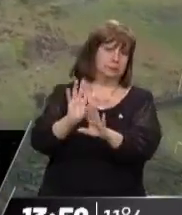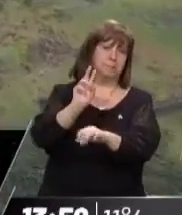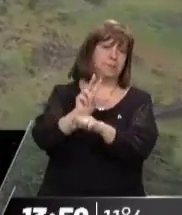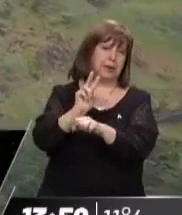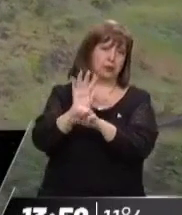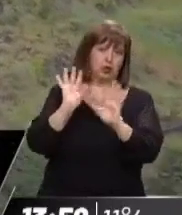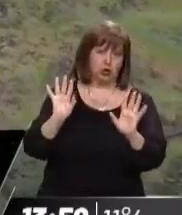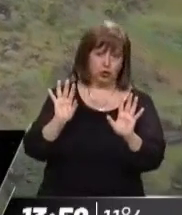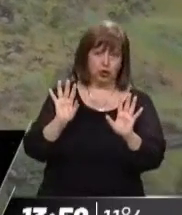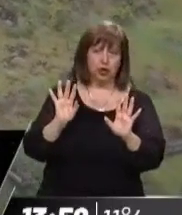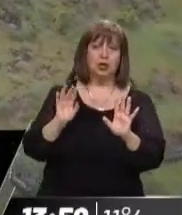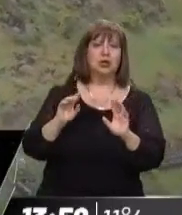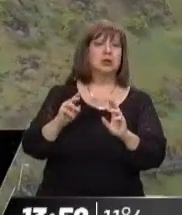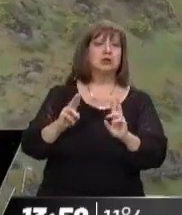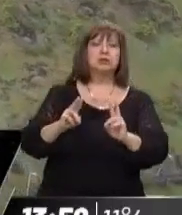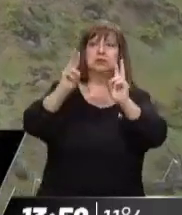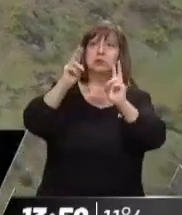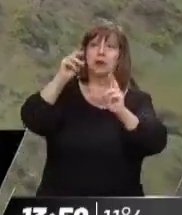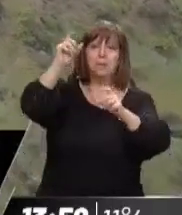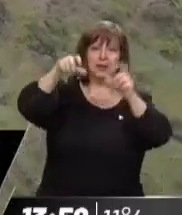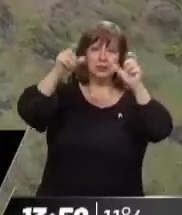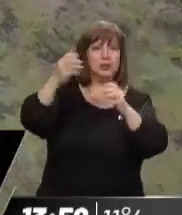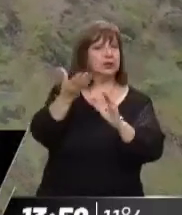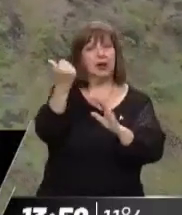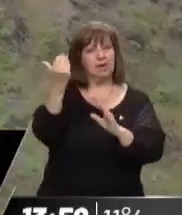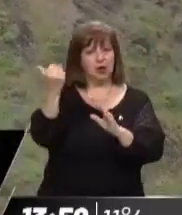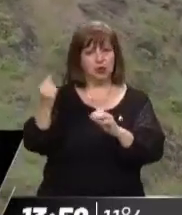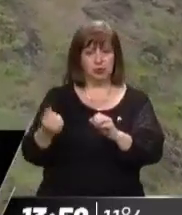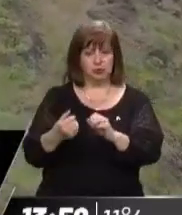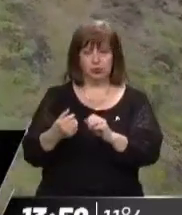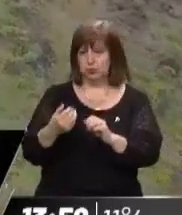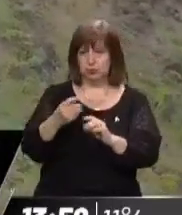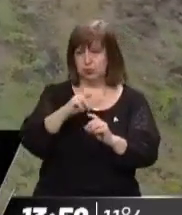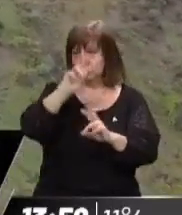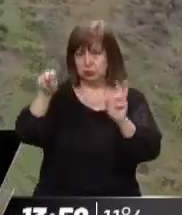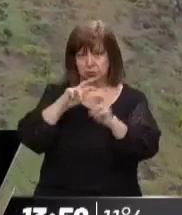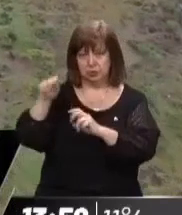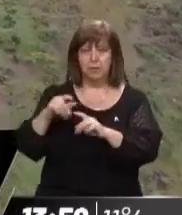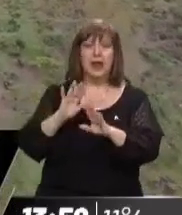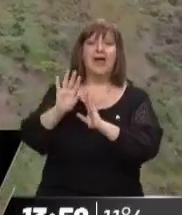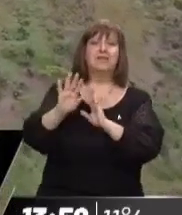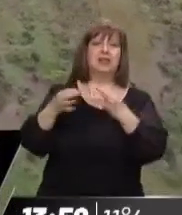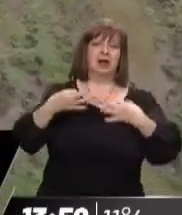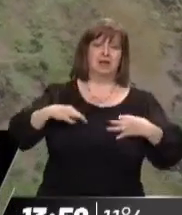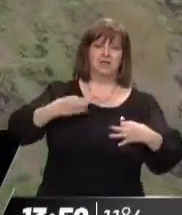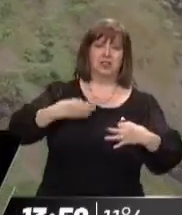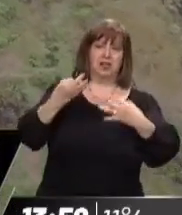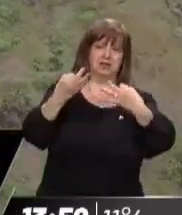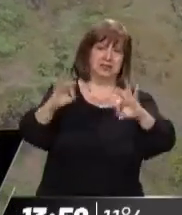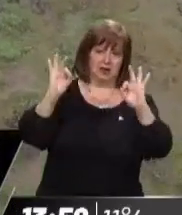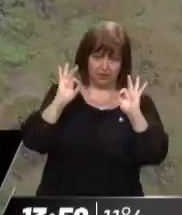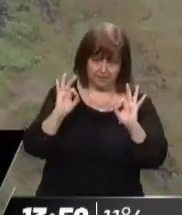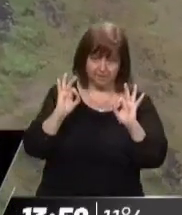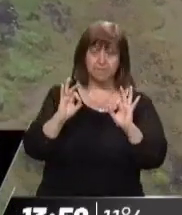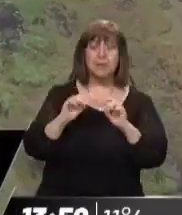precautorio y desde ese punto de vista tenemos que ponernos en el peor de los casos para precaver cualquier tipo de accidente y poner en riesgo la vida de las personas